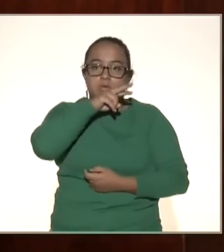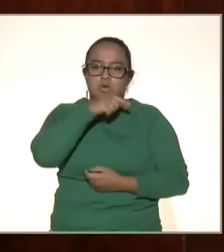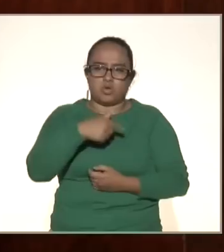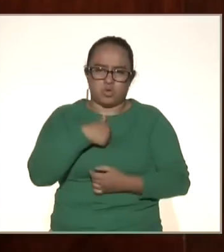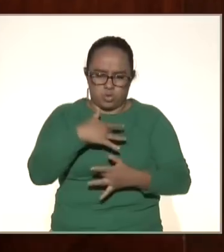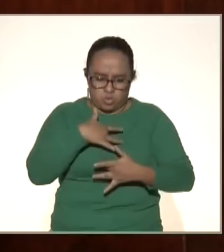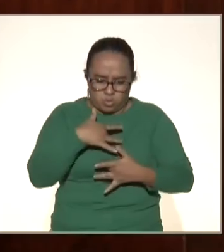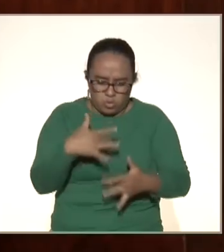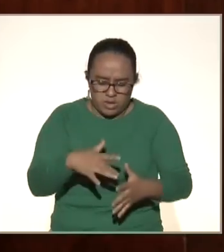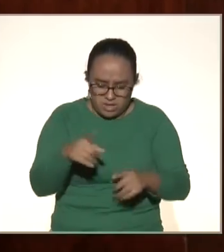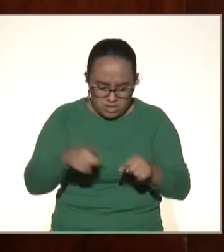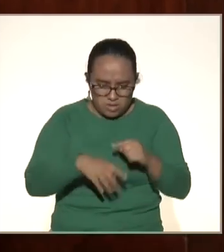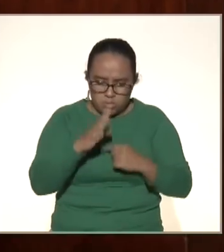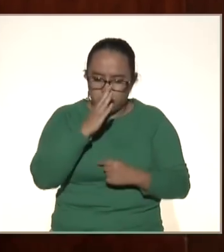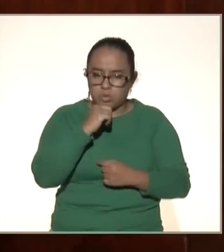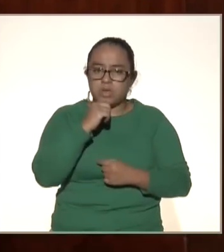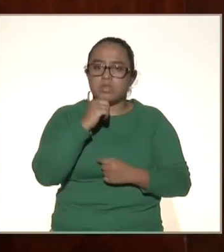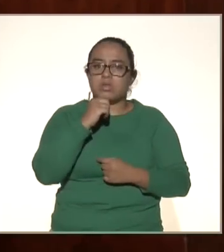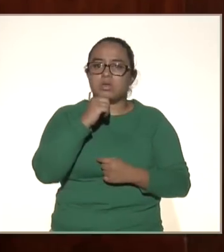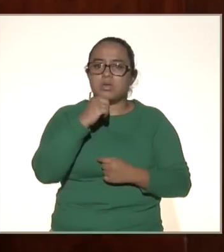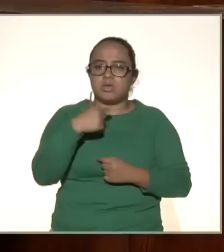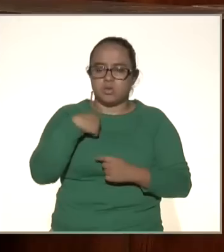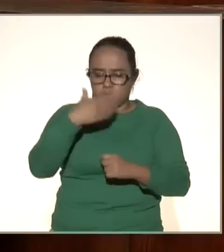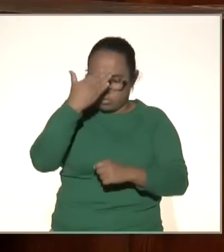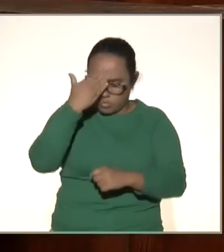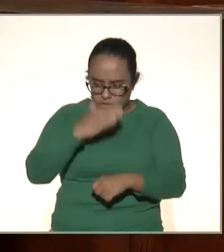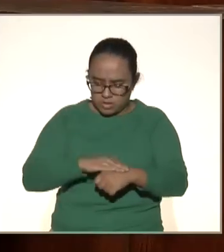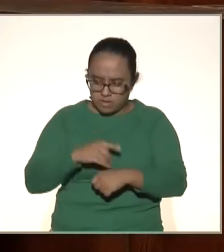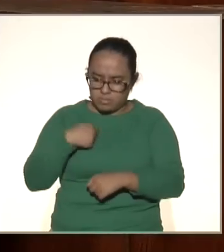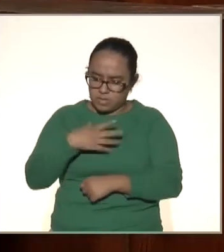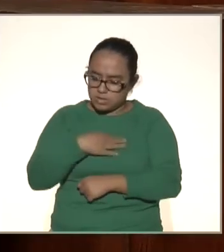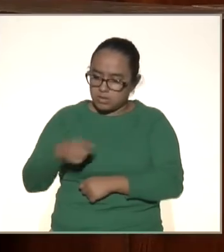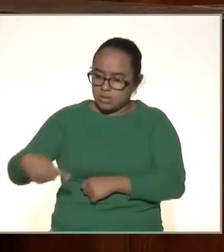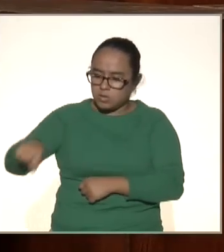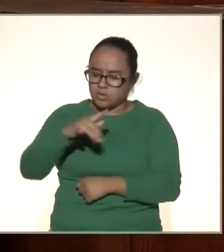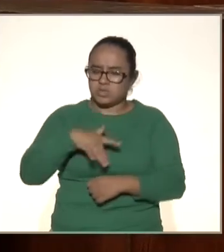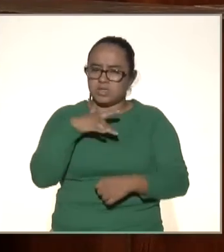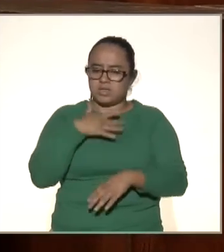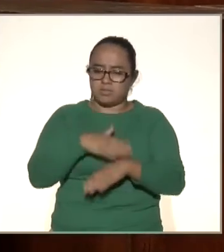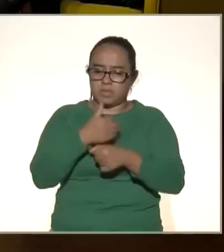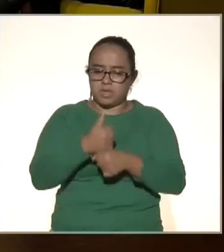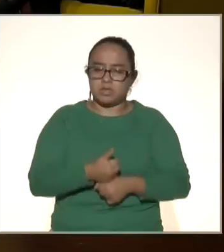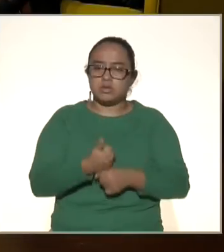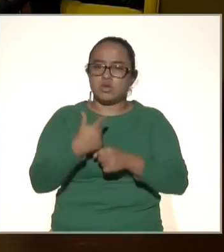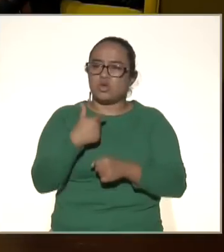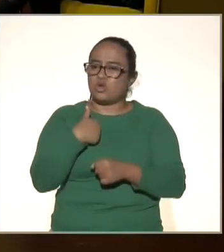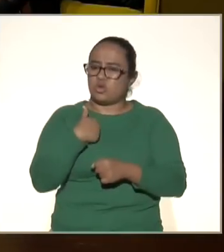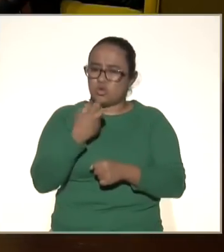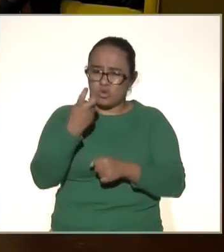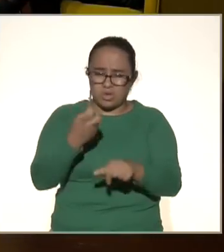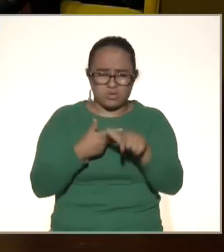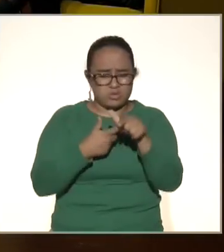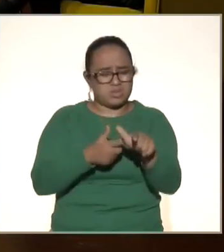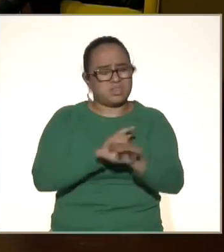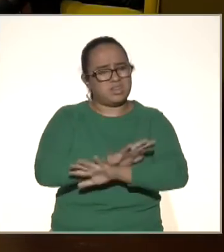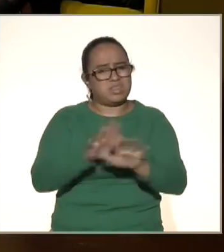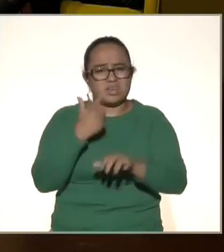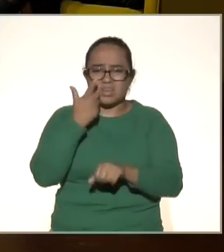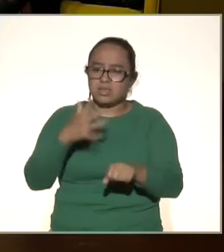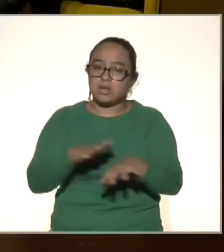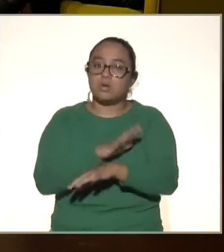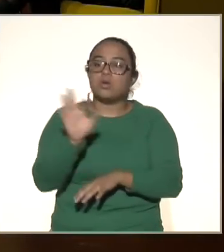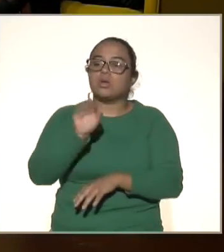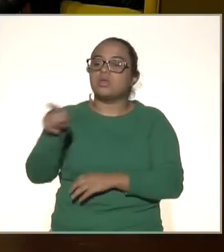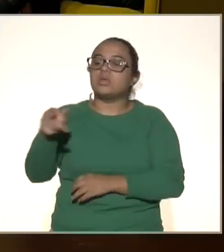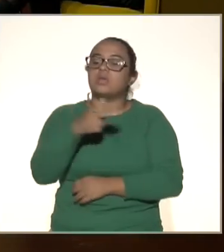puedo desprender afecte los recuerdos y la memoria de mis hijos. Ya quiero cambiar esta situación, pero a lo mejor ya causé un